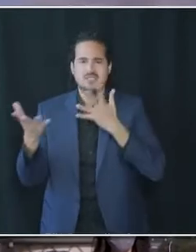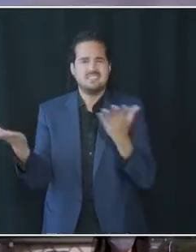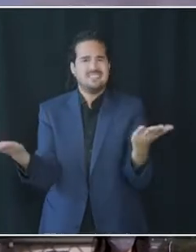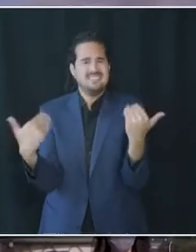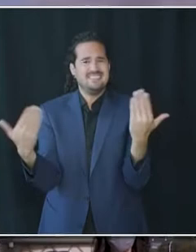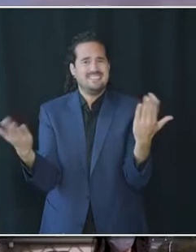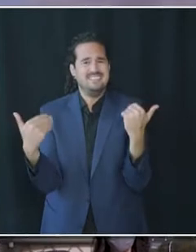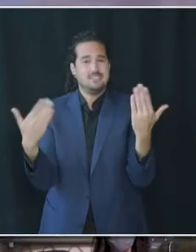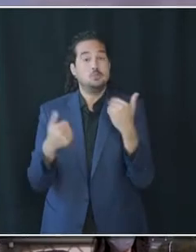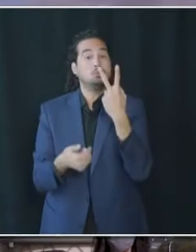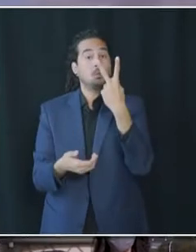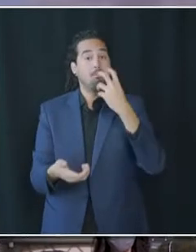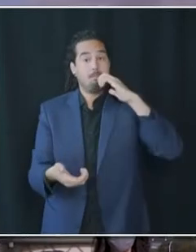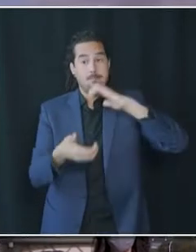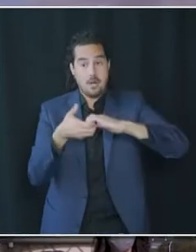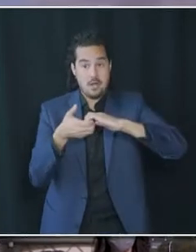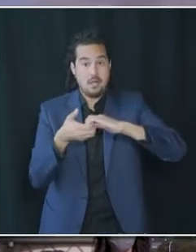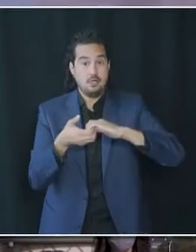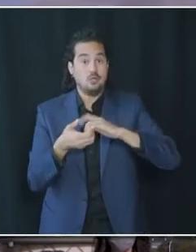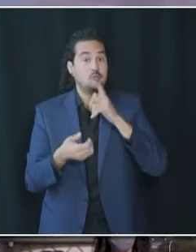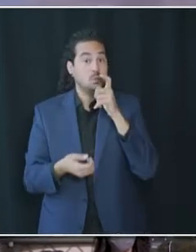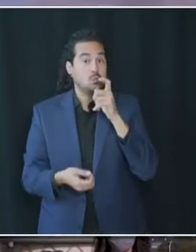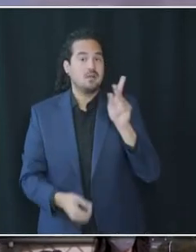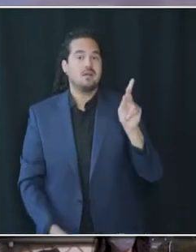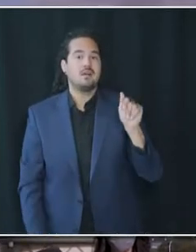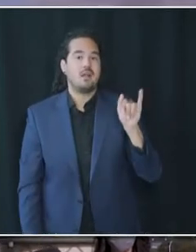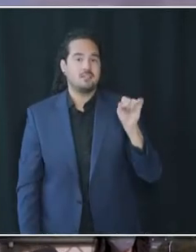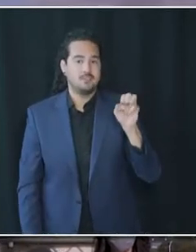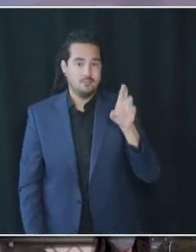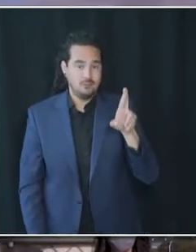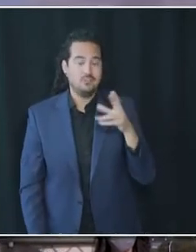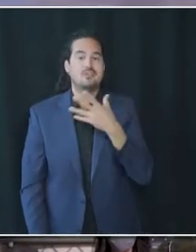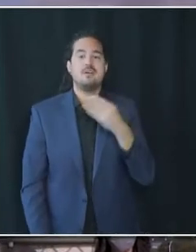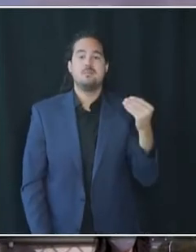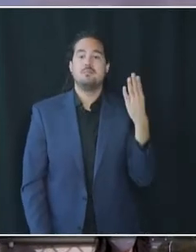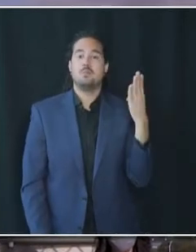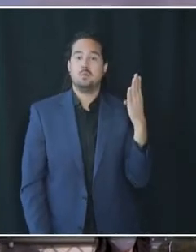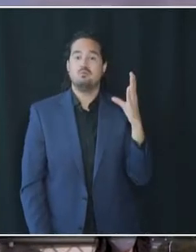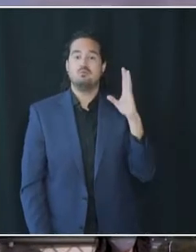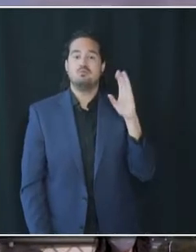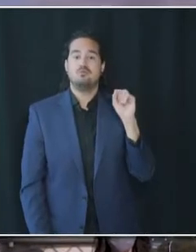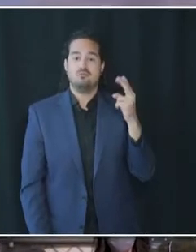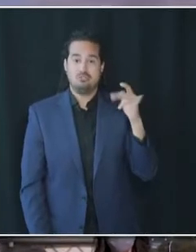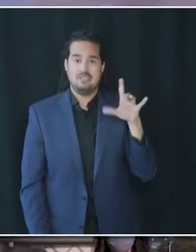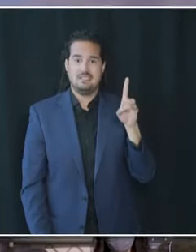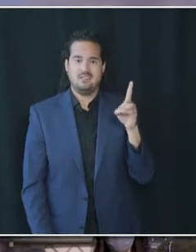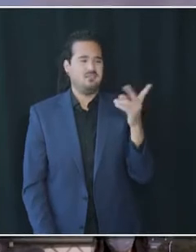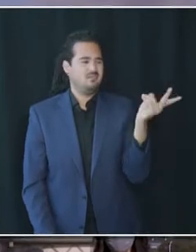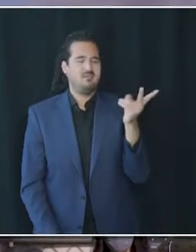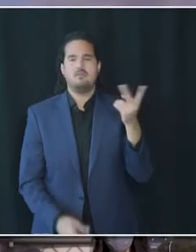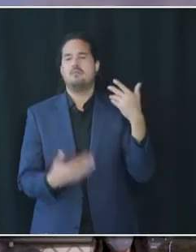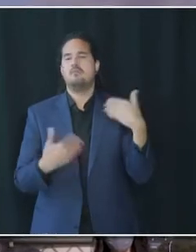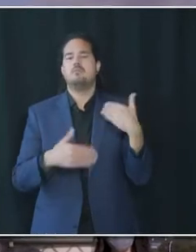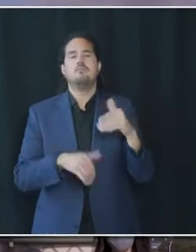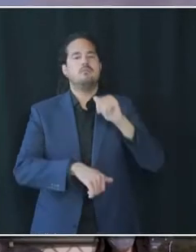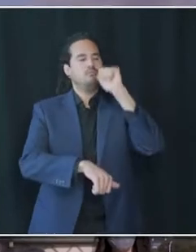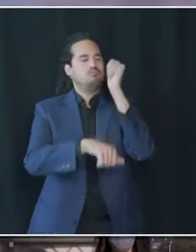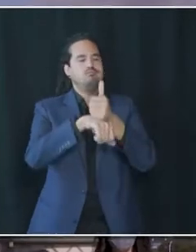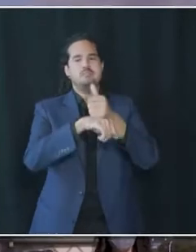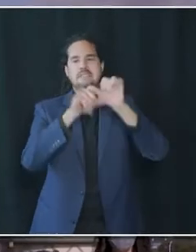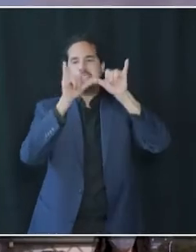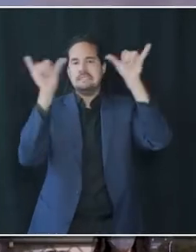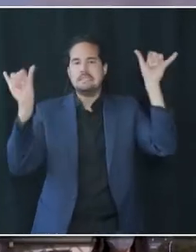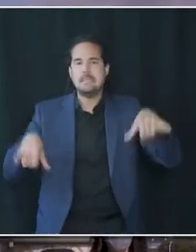afán de lucro que ayudamos ofrecen experiencias singulares son organizaciones bien establecidas en el estado de california